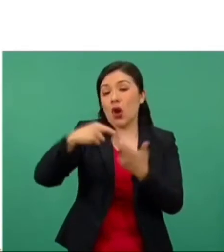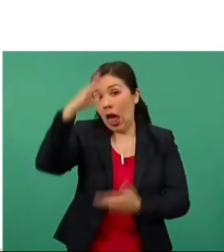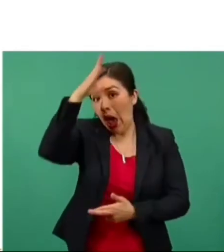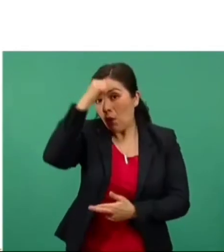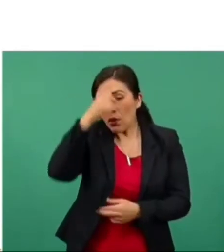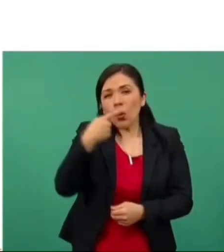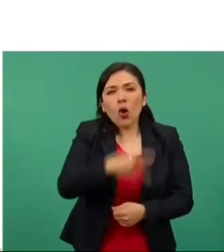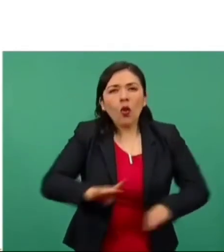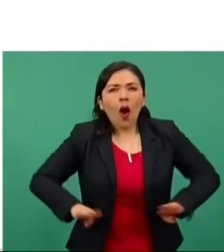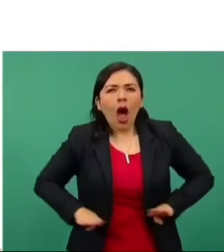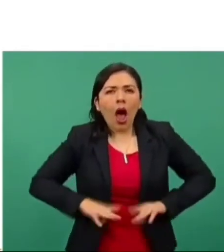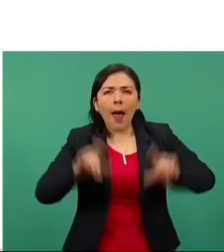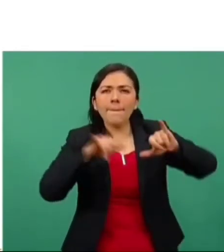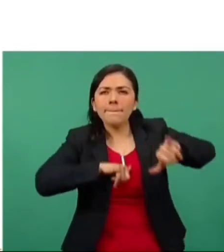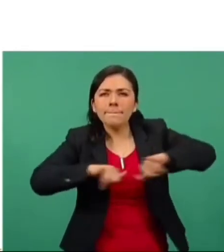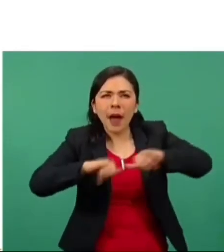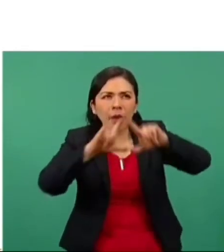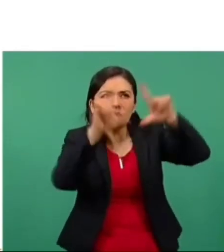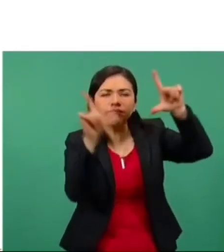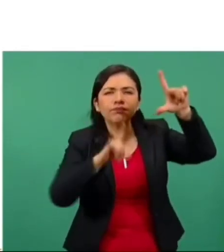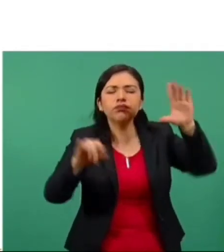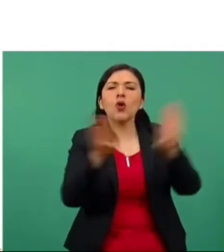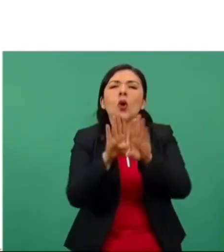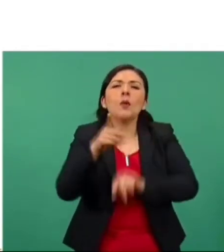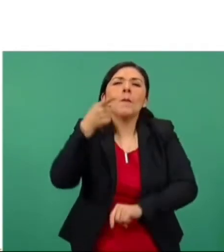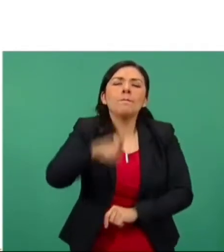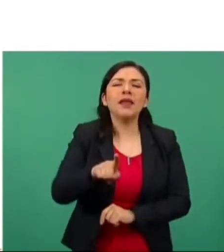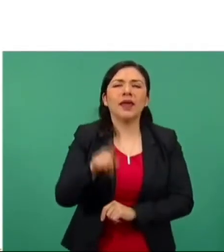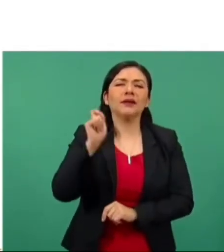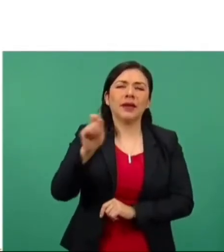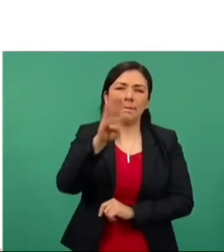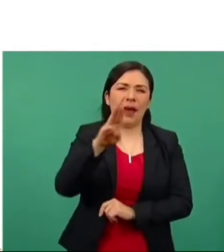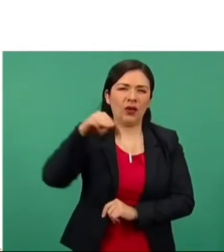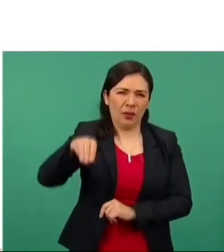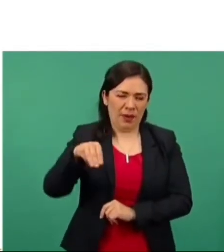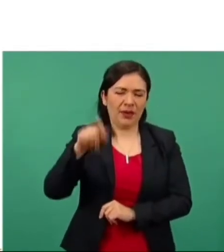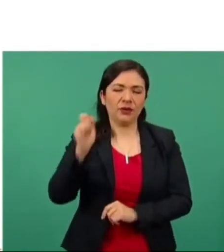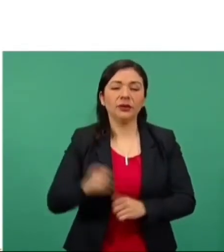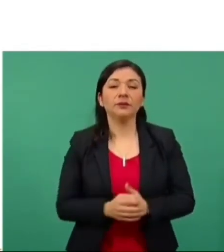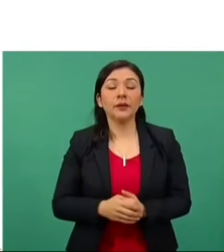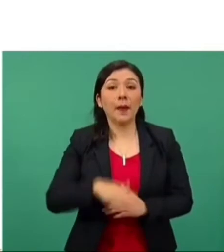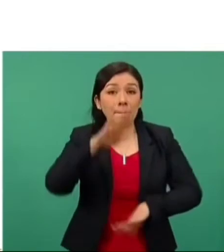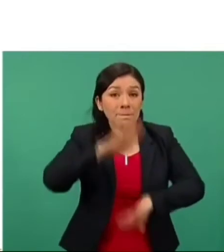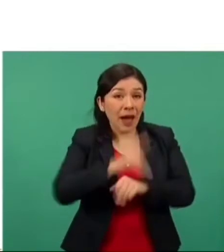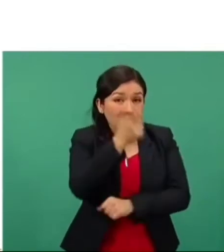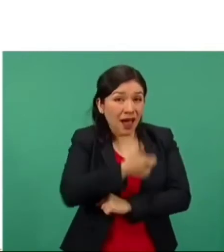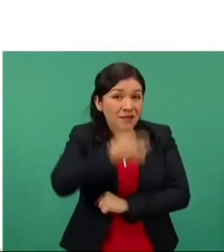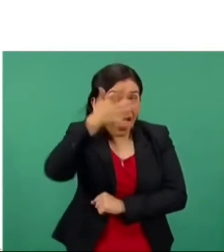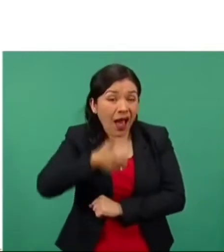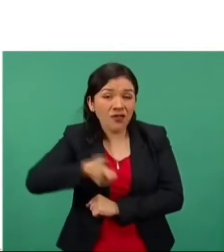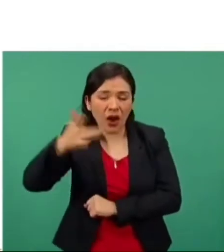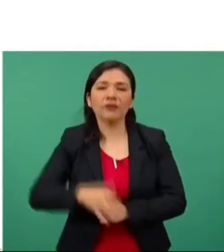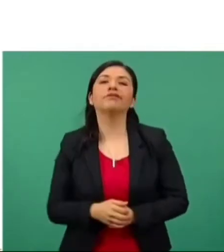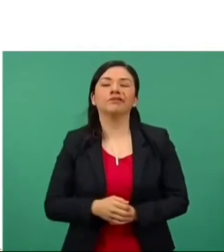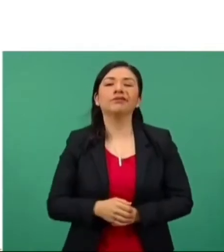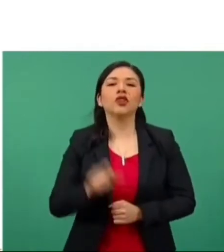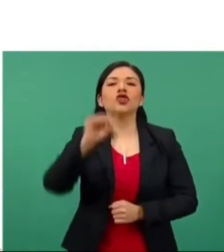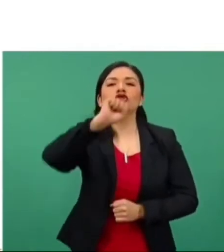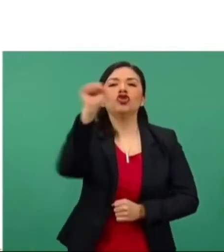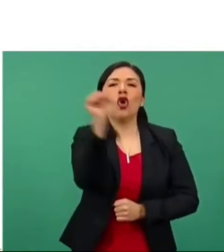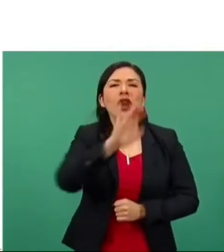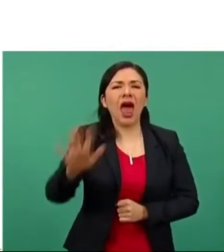regionalización que hace el Banco de México. Vamos a ver las más caras. Soriana Super